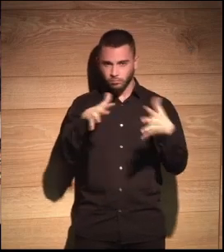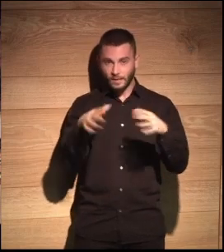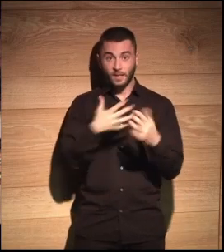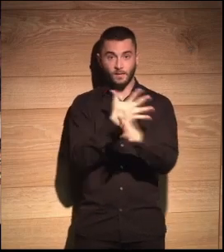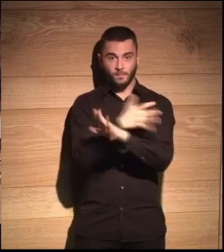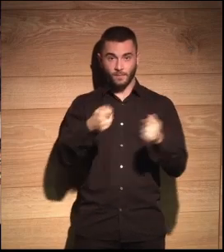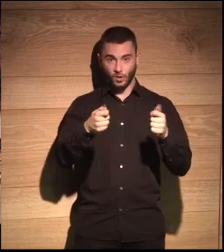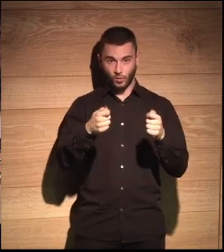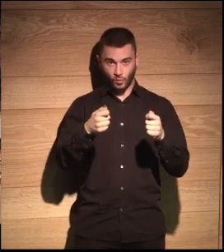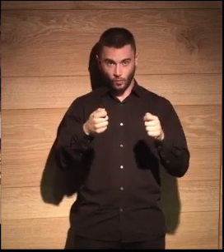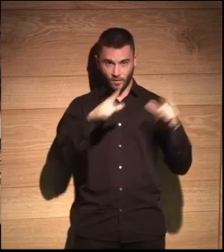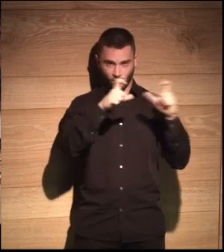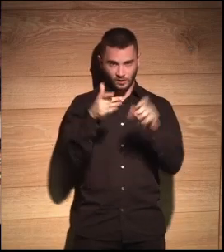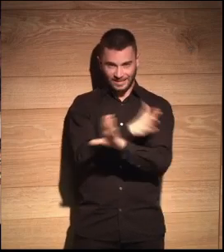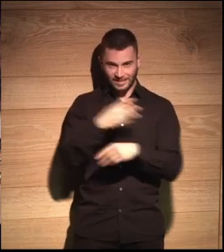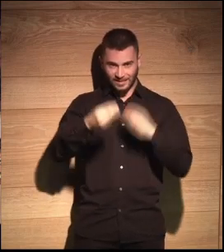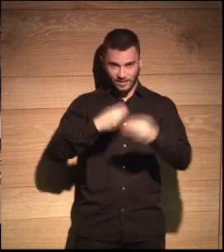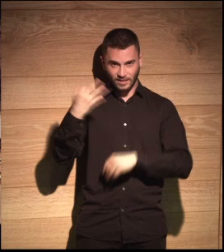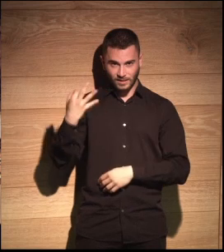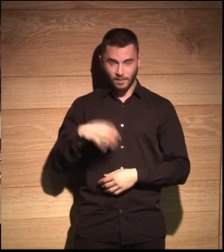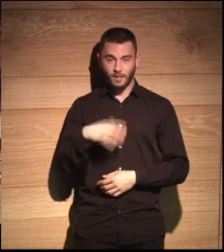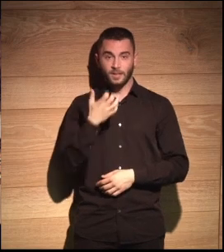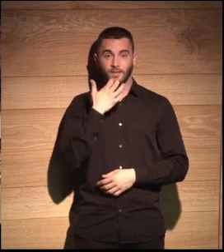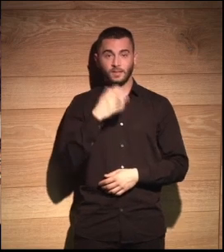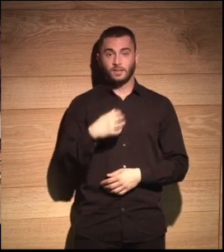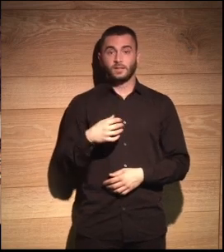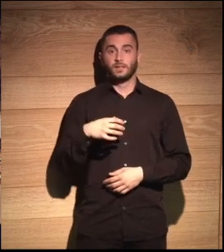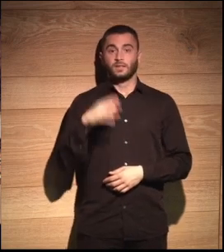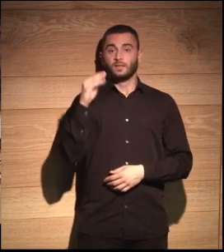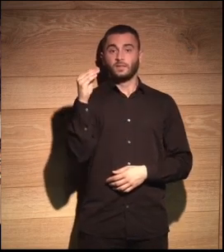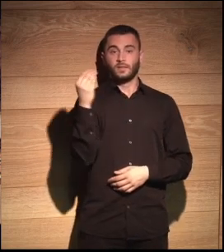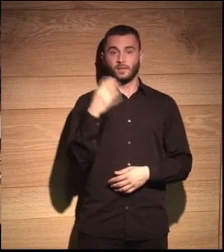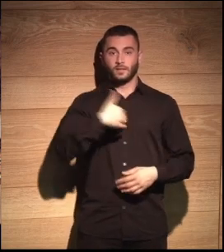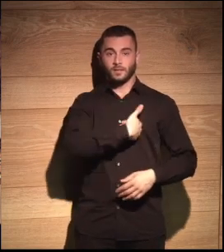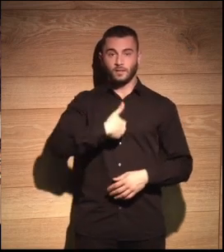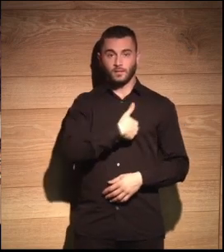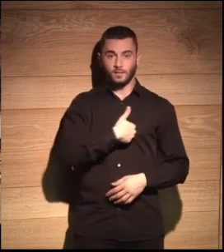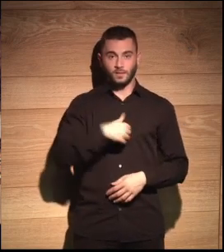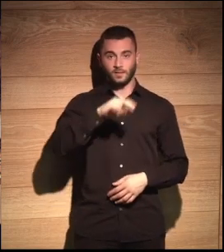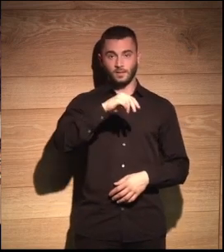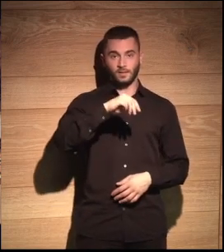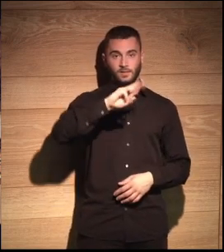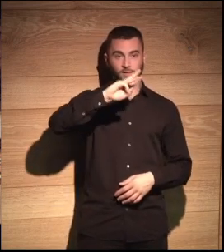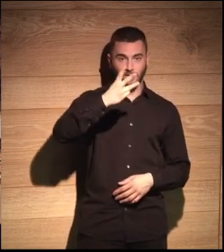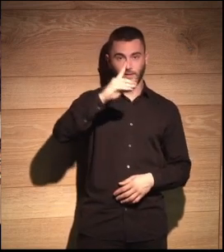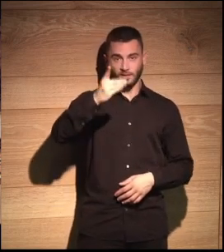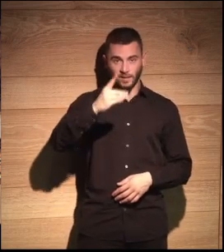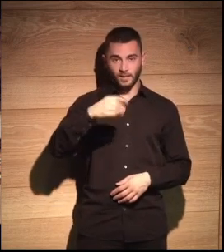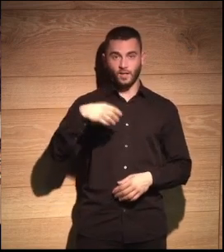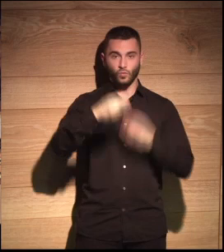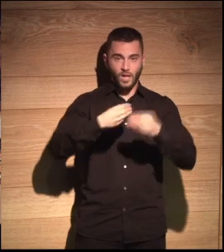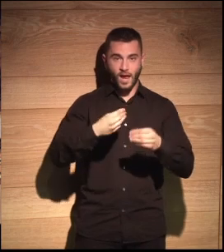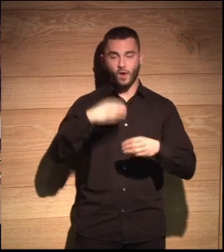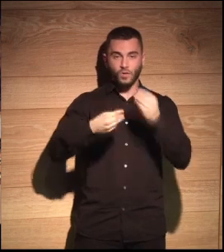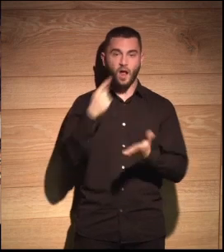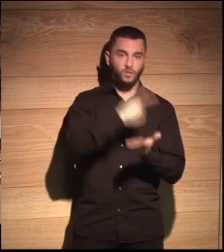tienen que estar hechas. Y en lugar de utilizar o reutilizar personajes en 3D y tirar un render, pues están hechas a mano también, a modo